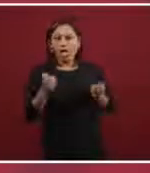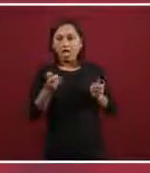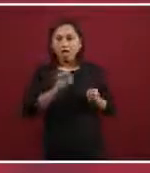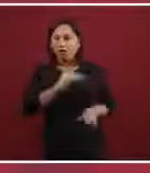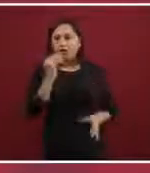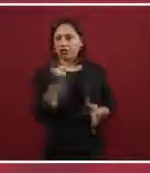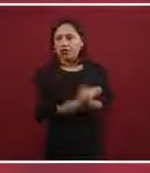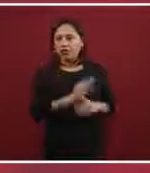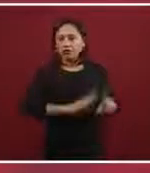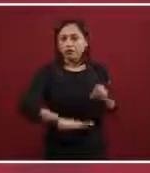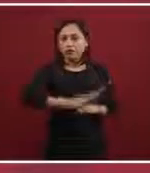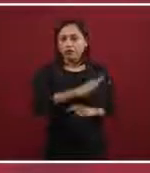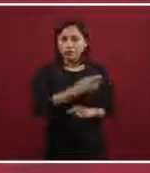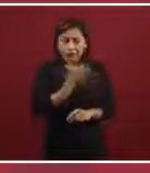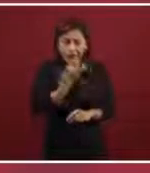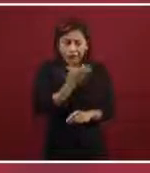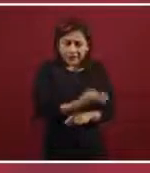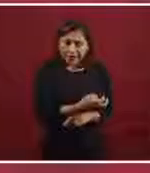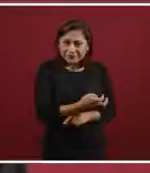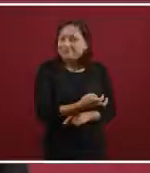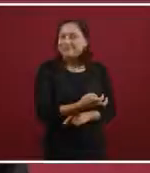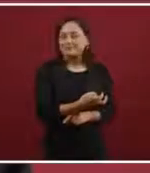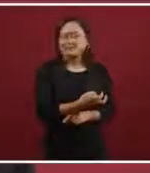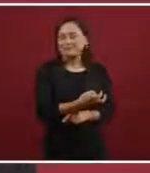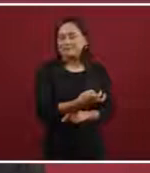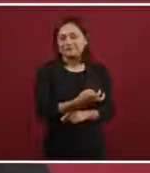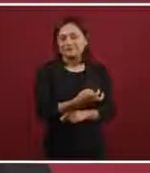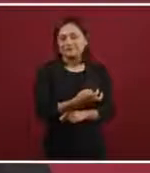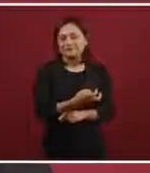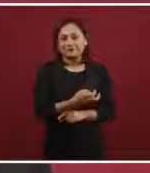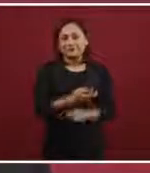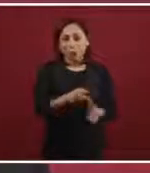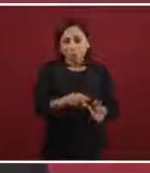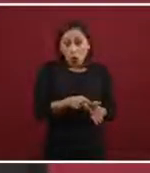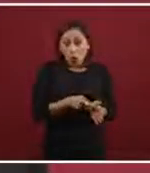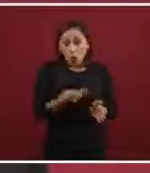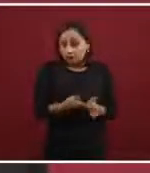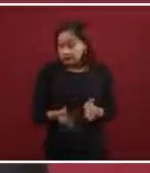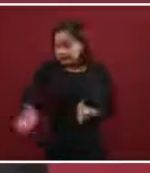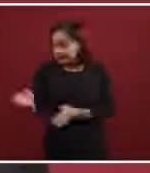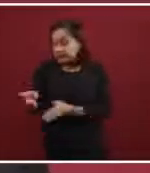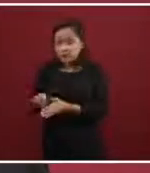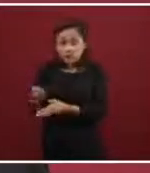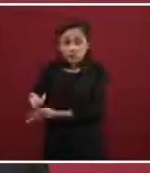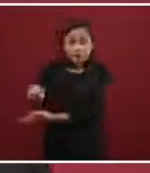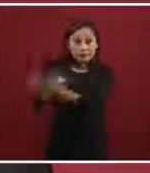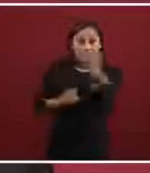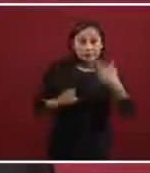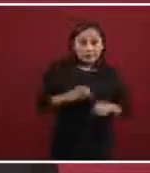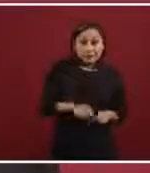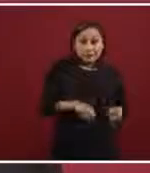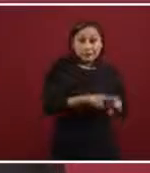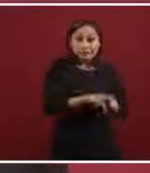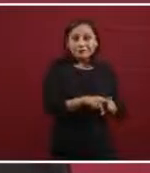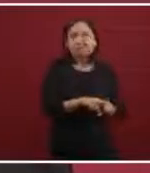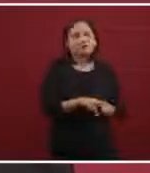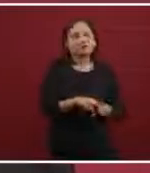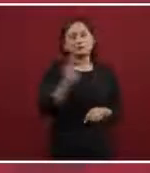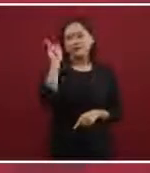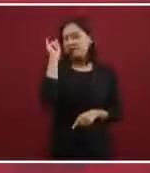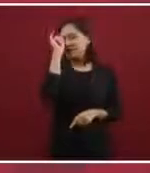va a ser muy difícil y ese es el propósito